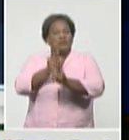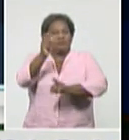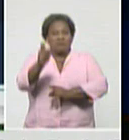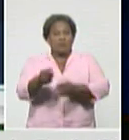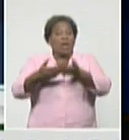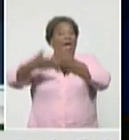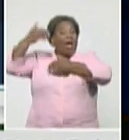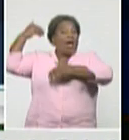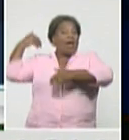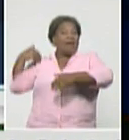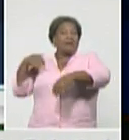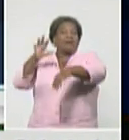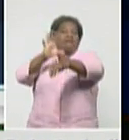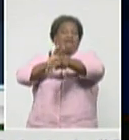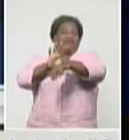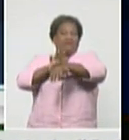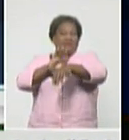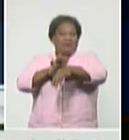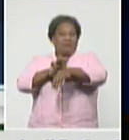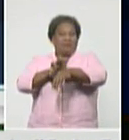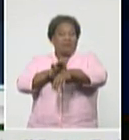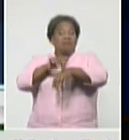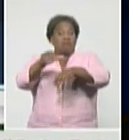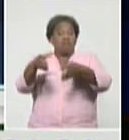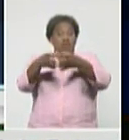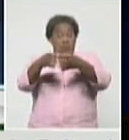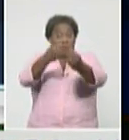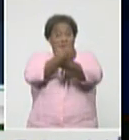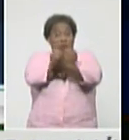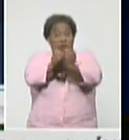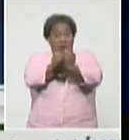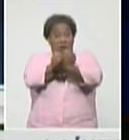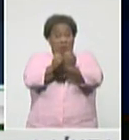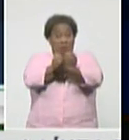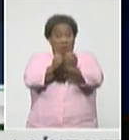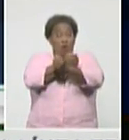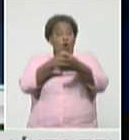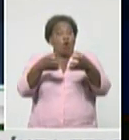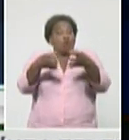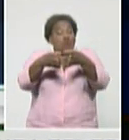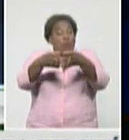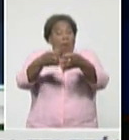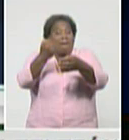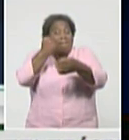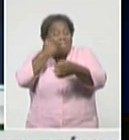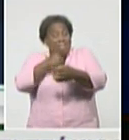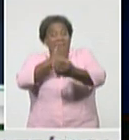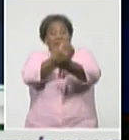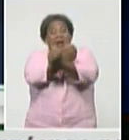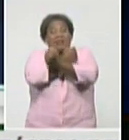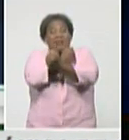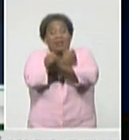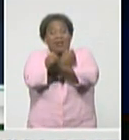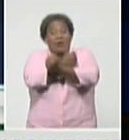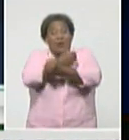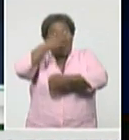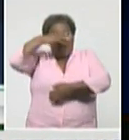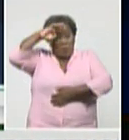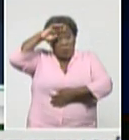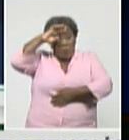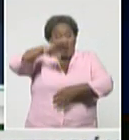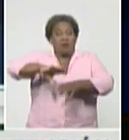anteriormente, representando el grupo de riesgo, el grupo de más riesgo en nuestro país y en el mundo. Son